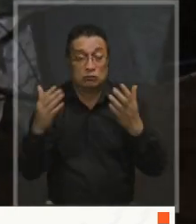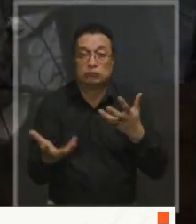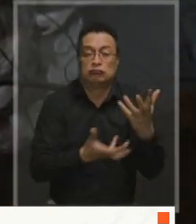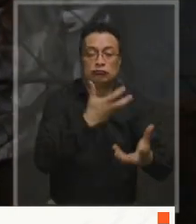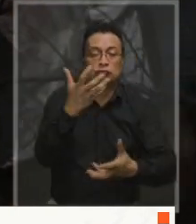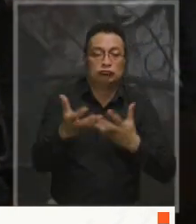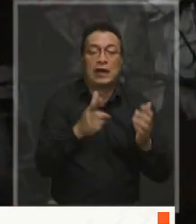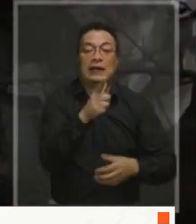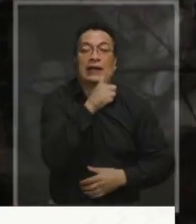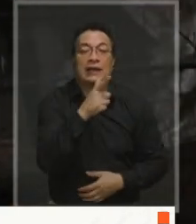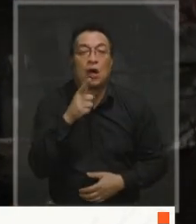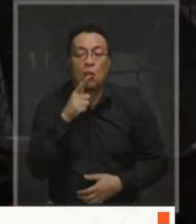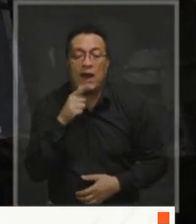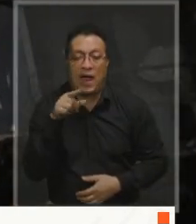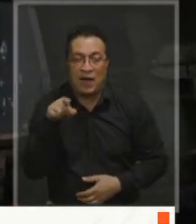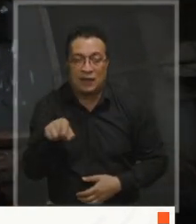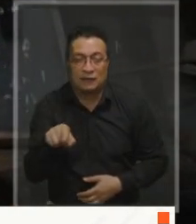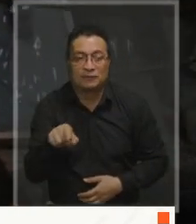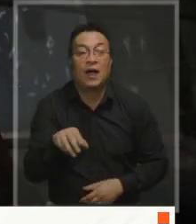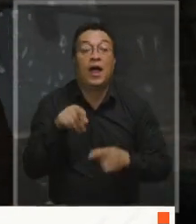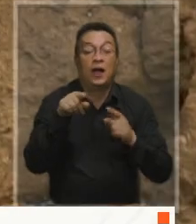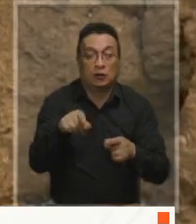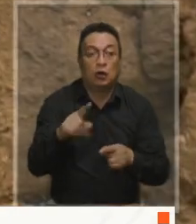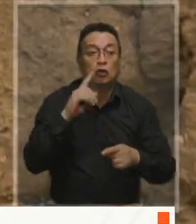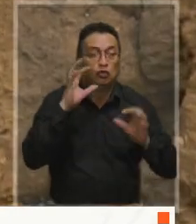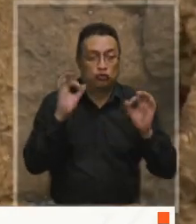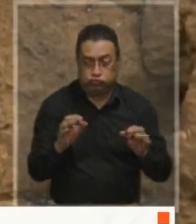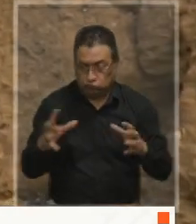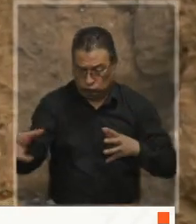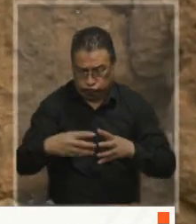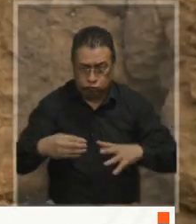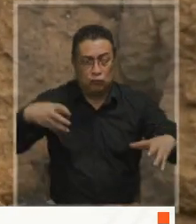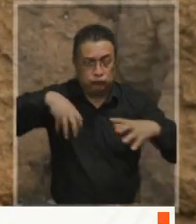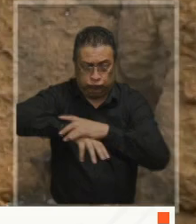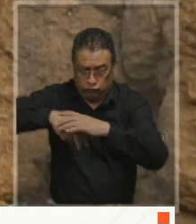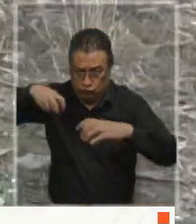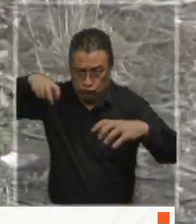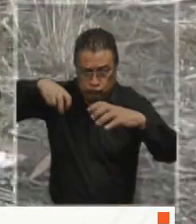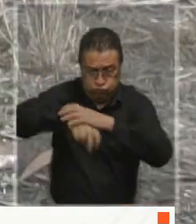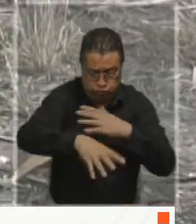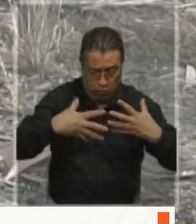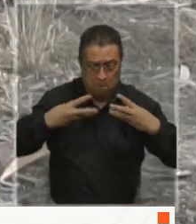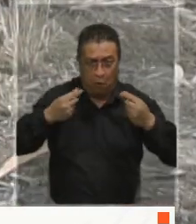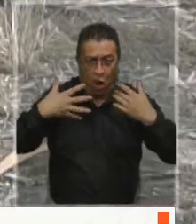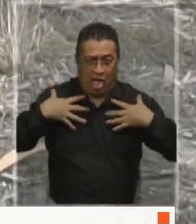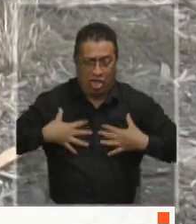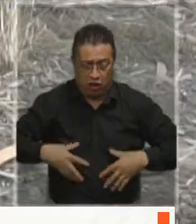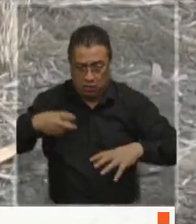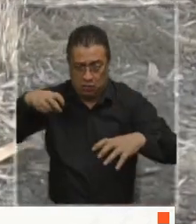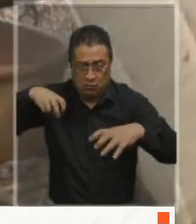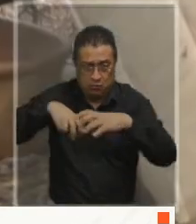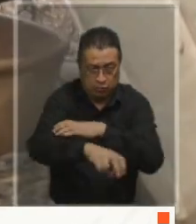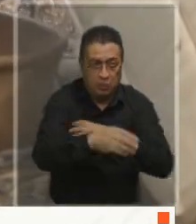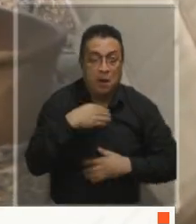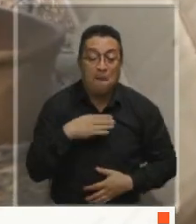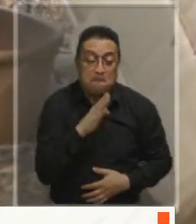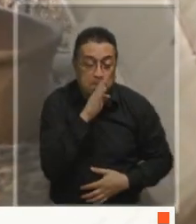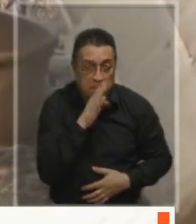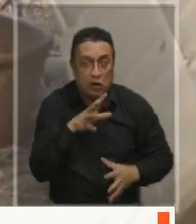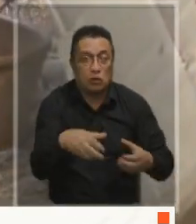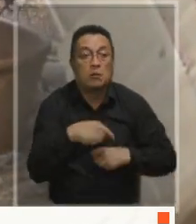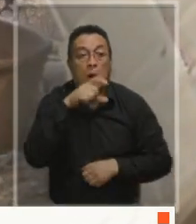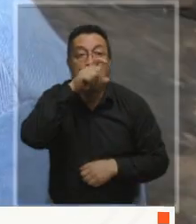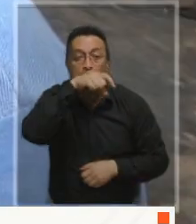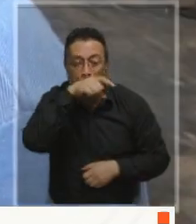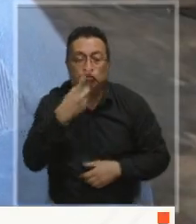Juana sector del río Lía él se dotó de Lo esencial e ingresó completamente mojado dice en compañía de su perro y uno de estos